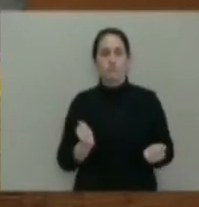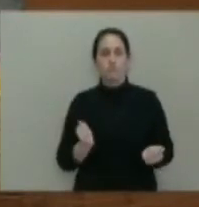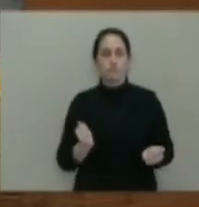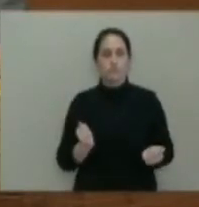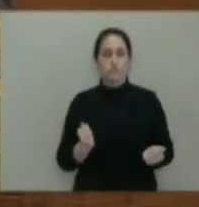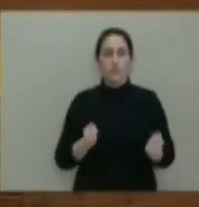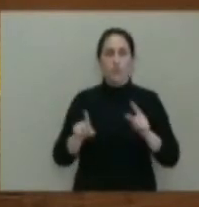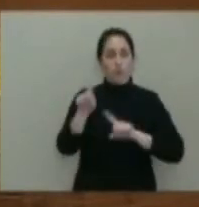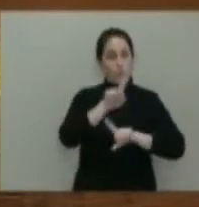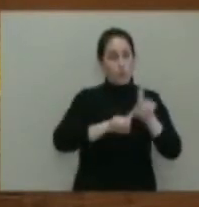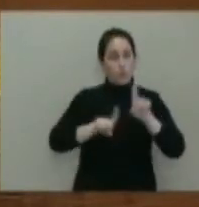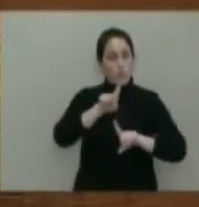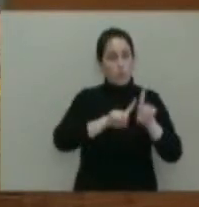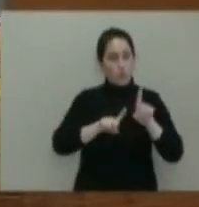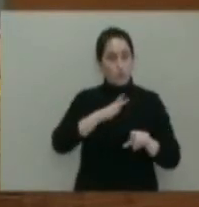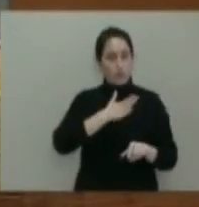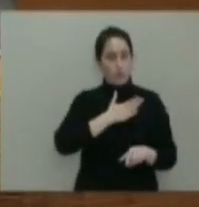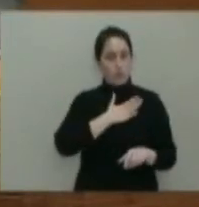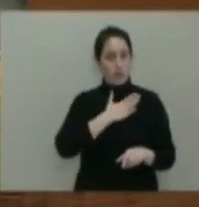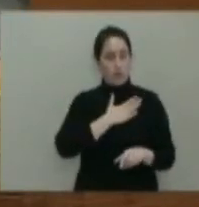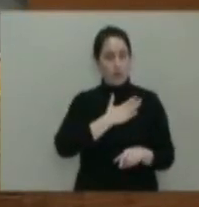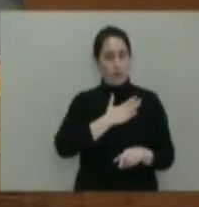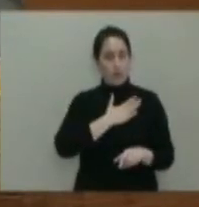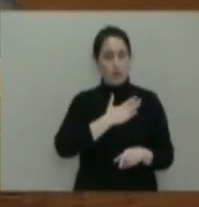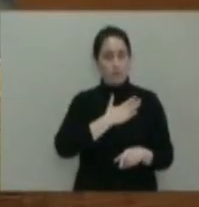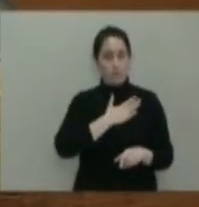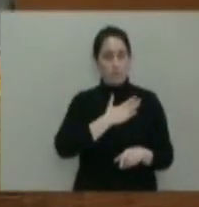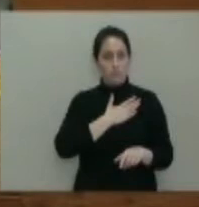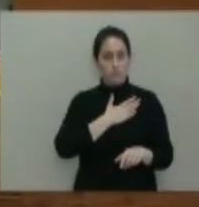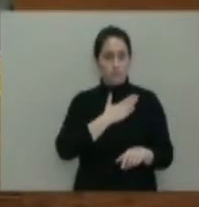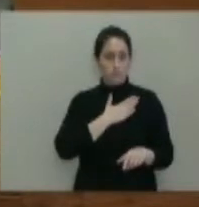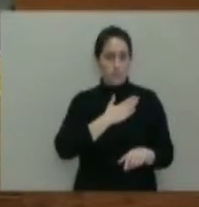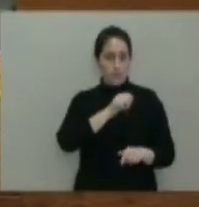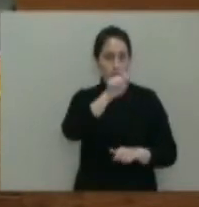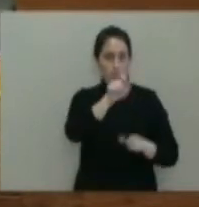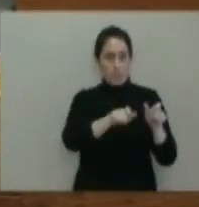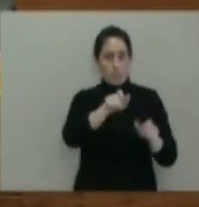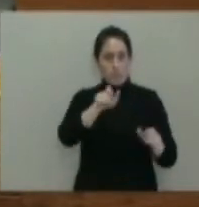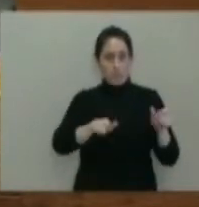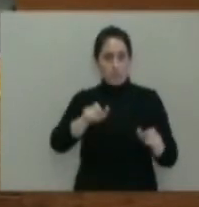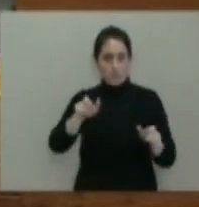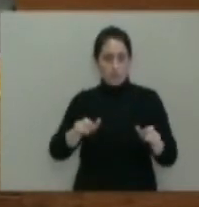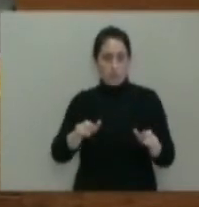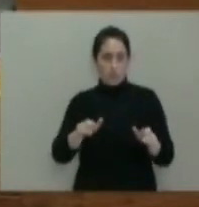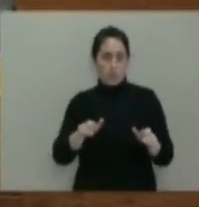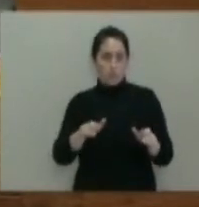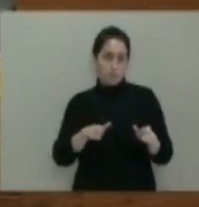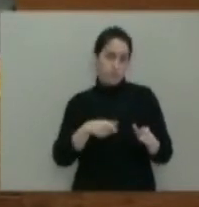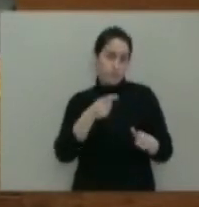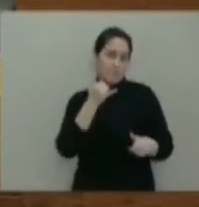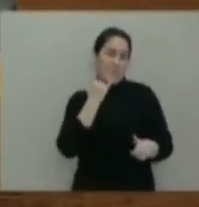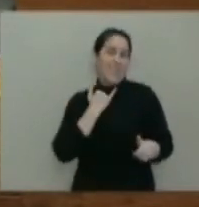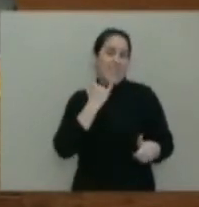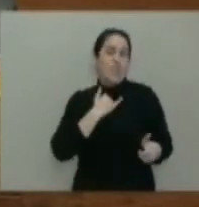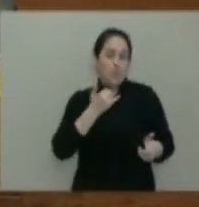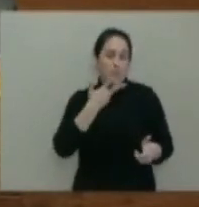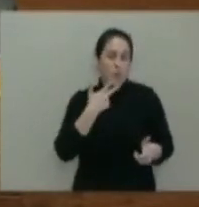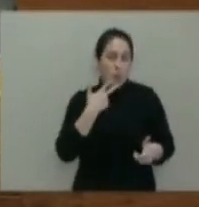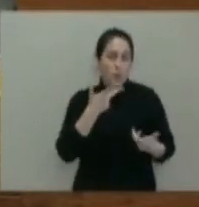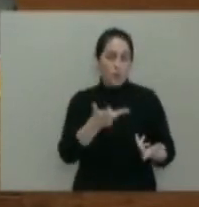el problema de nuestro capital humano, que es su defecto, digamos, en el manejo de idiomas, que se